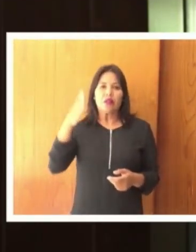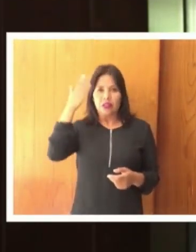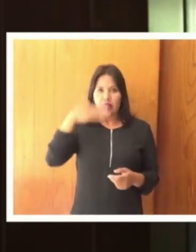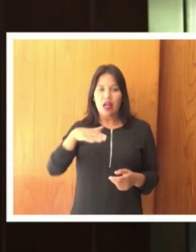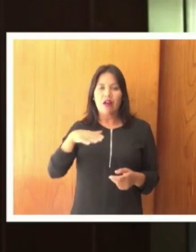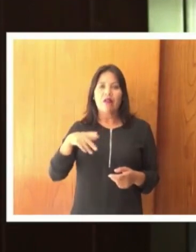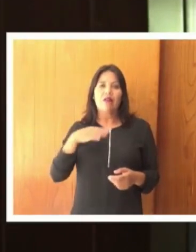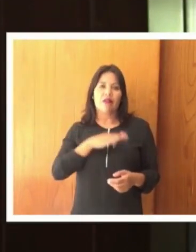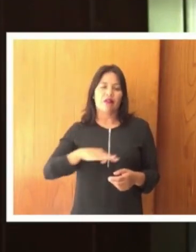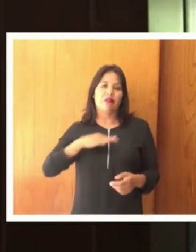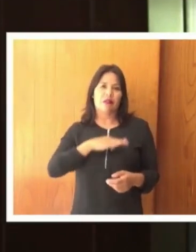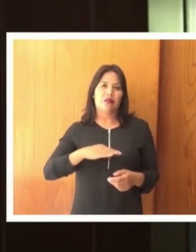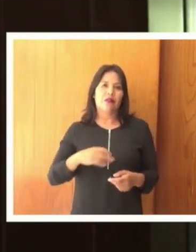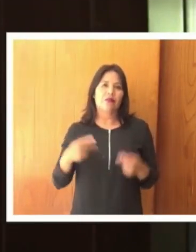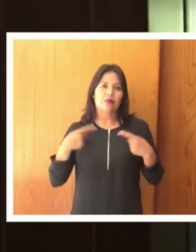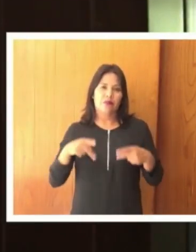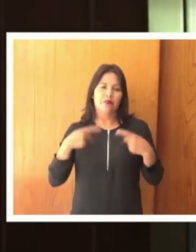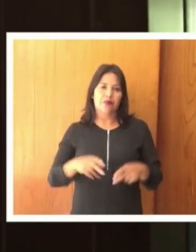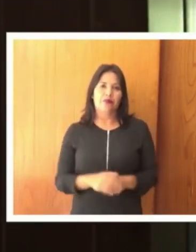tema directamente. Espero